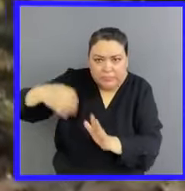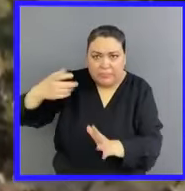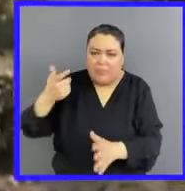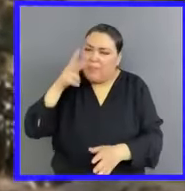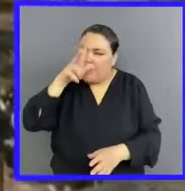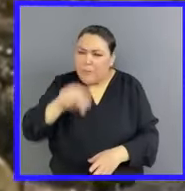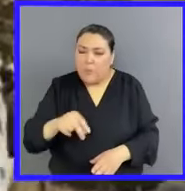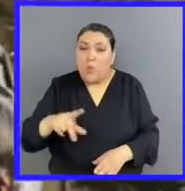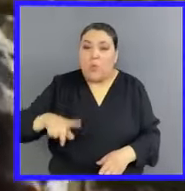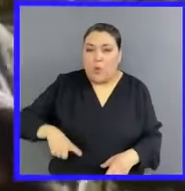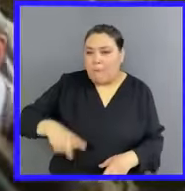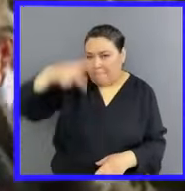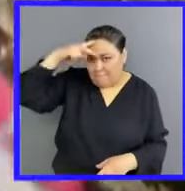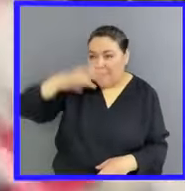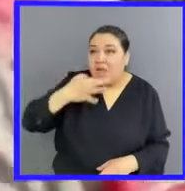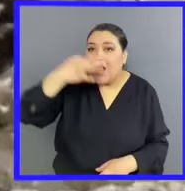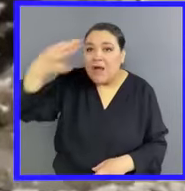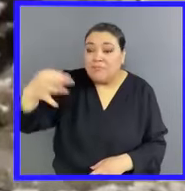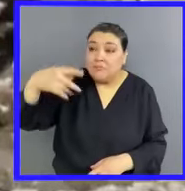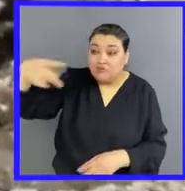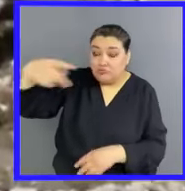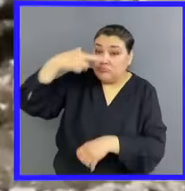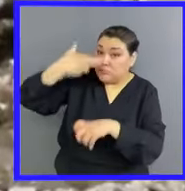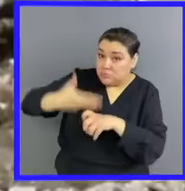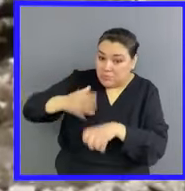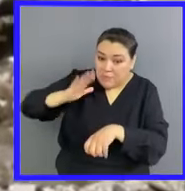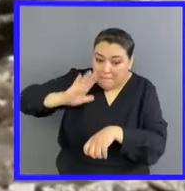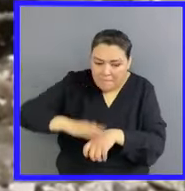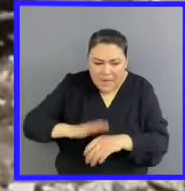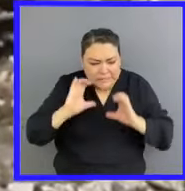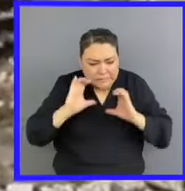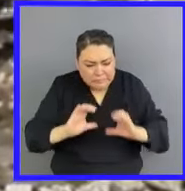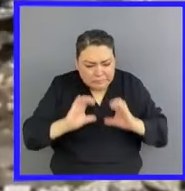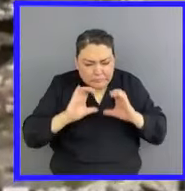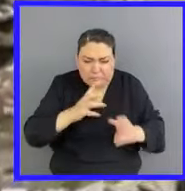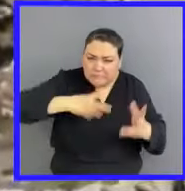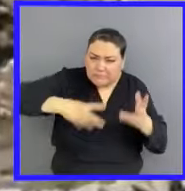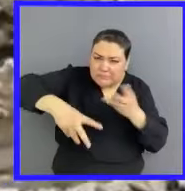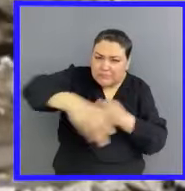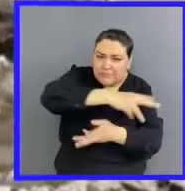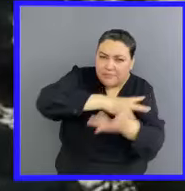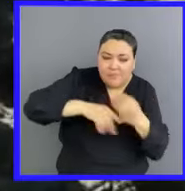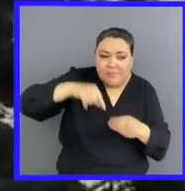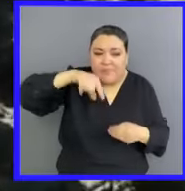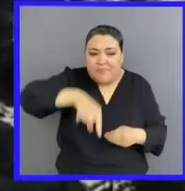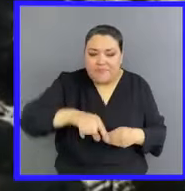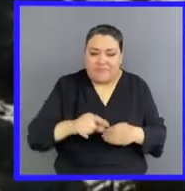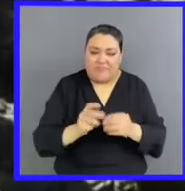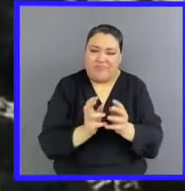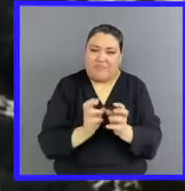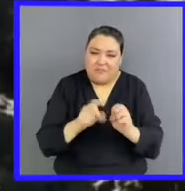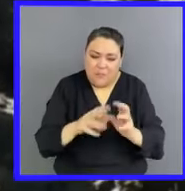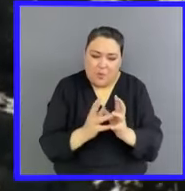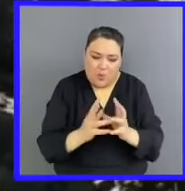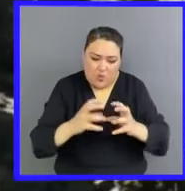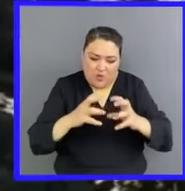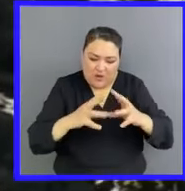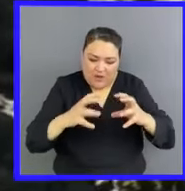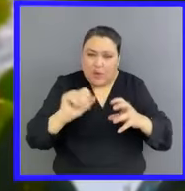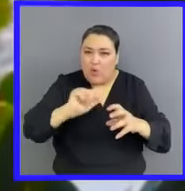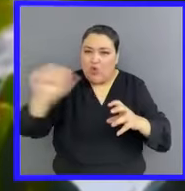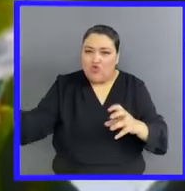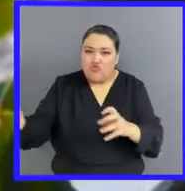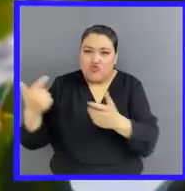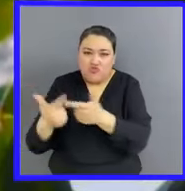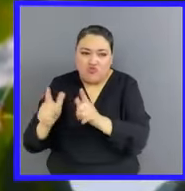México a cumplir con su obligación de incrementar sus esfuerzos en la protección al peyote y del saqueo por parte de grupos que no pertenecen